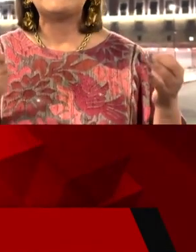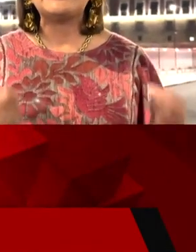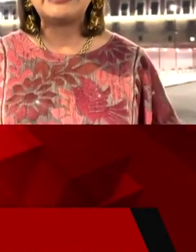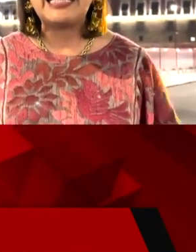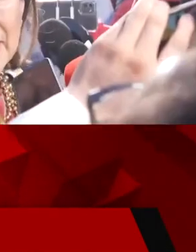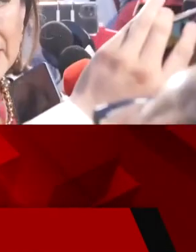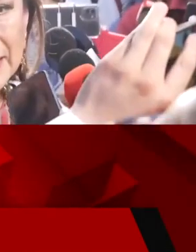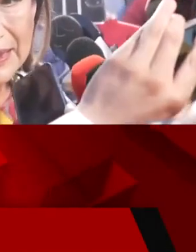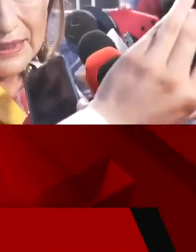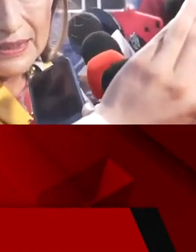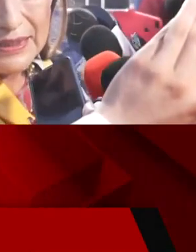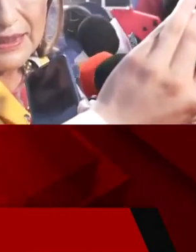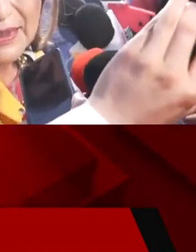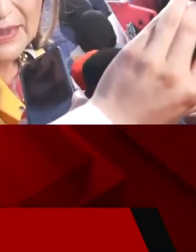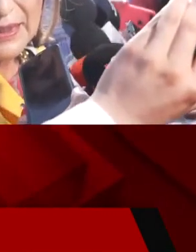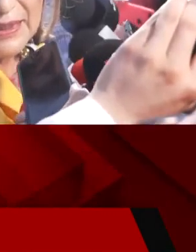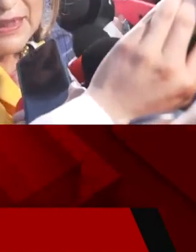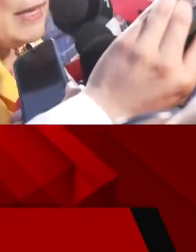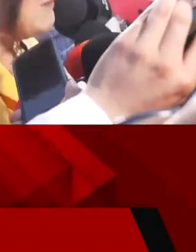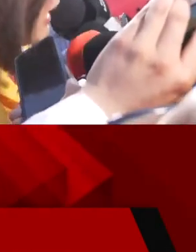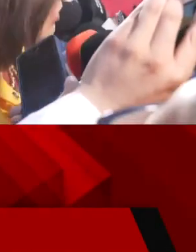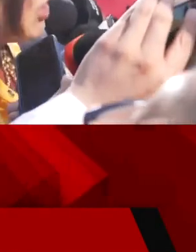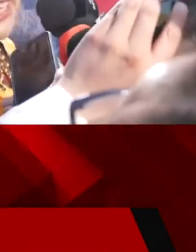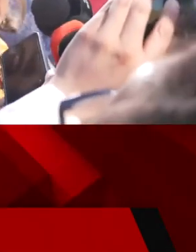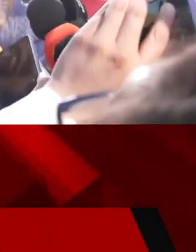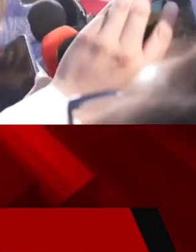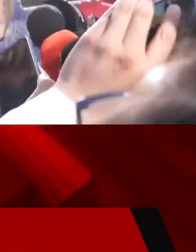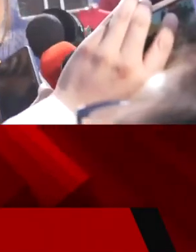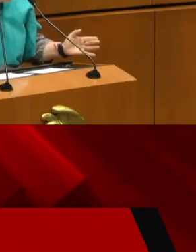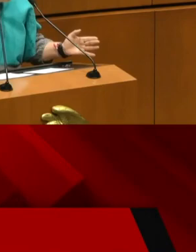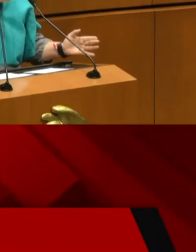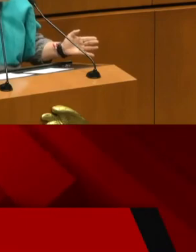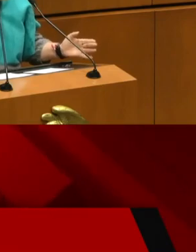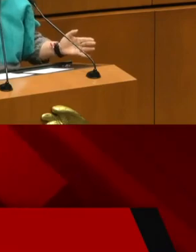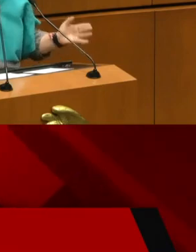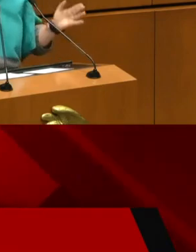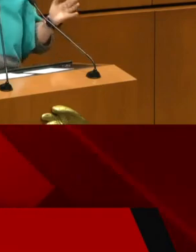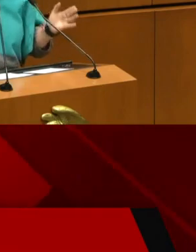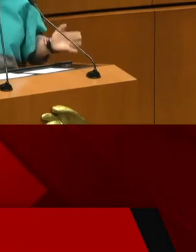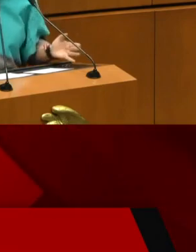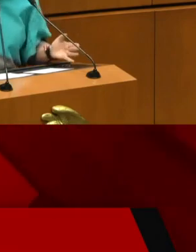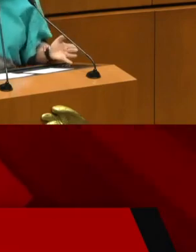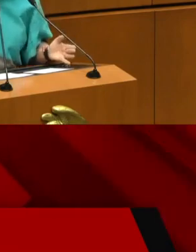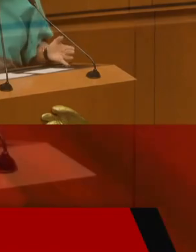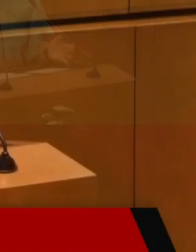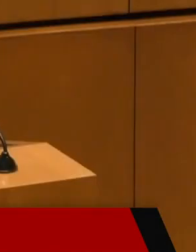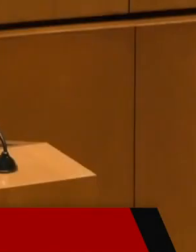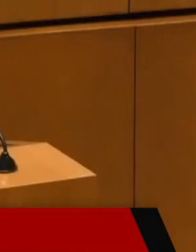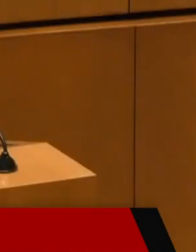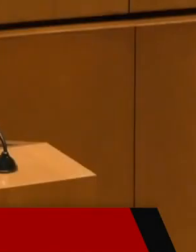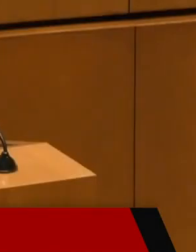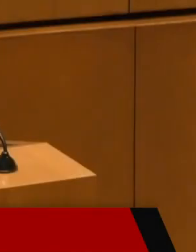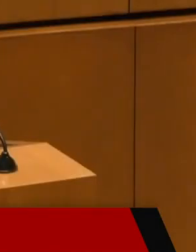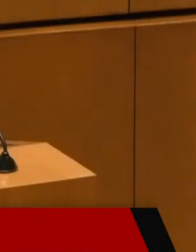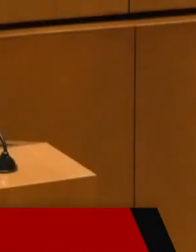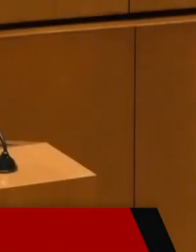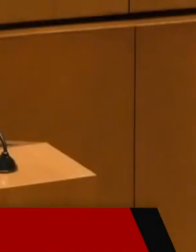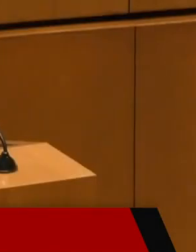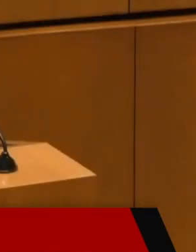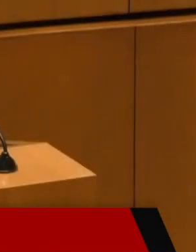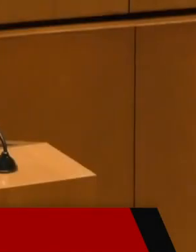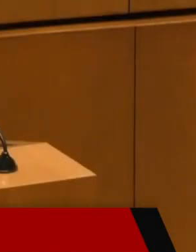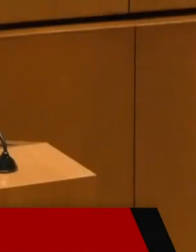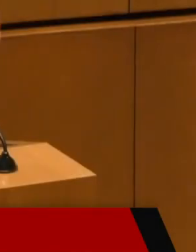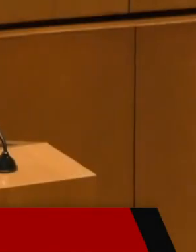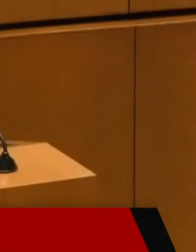esta situación. ¿Qué opinión te merece eso? Pues yo creo que pues las instituciones primeramente están